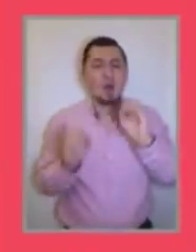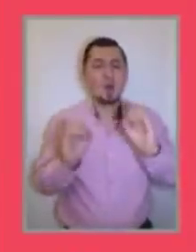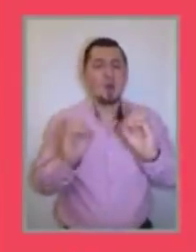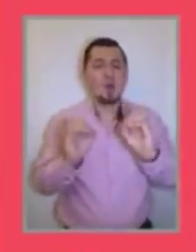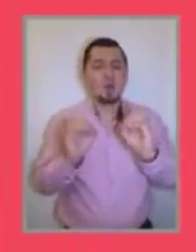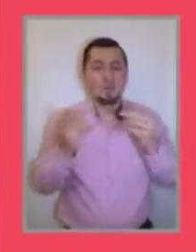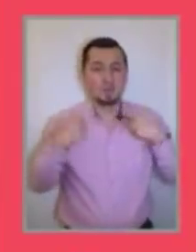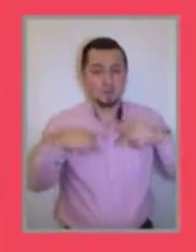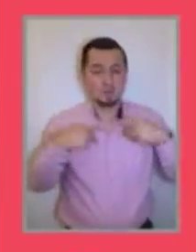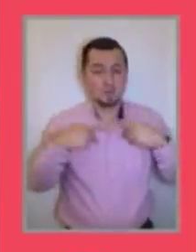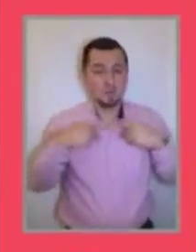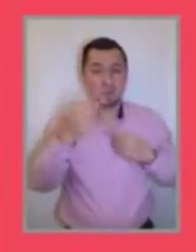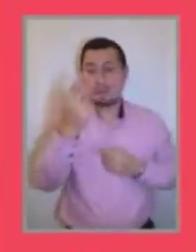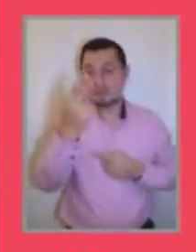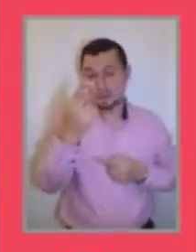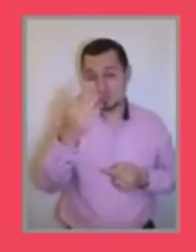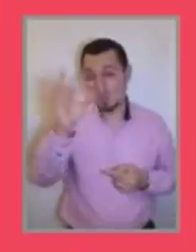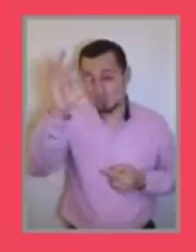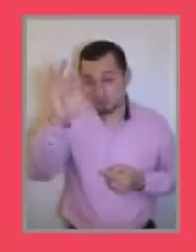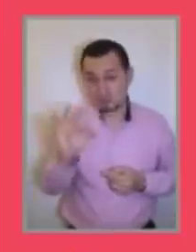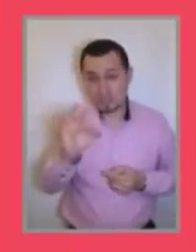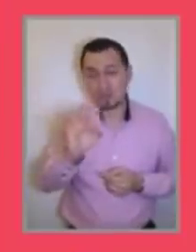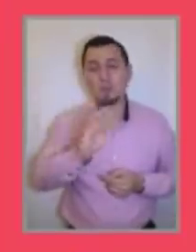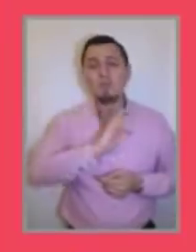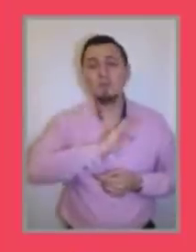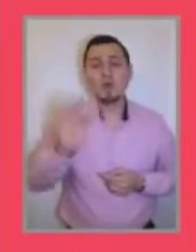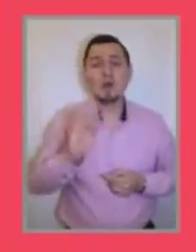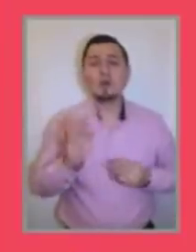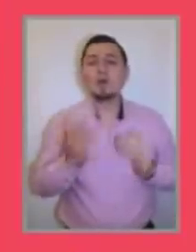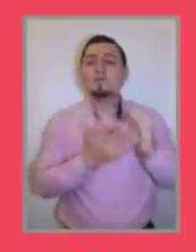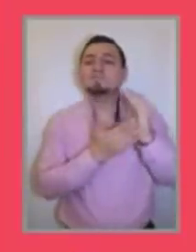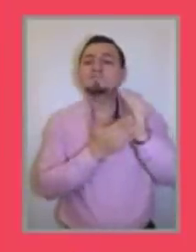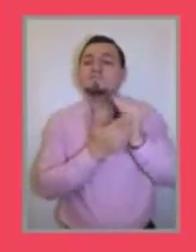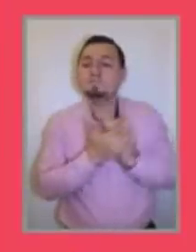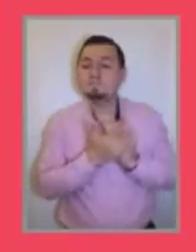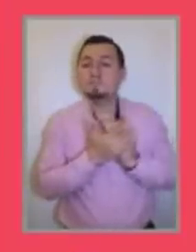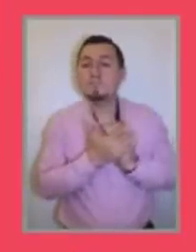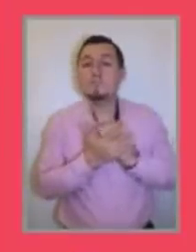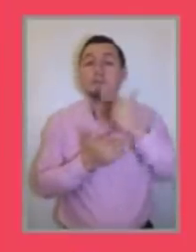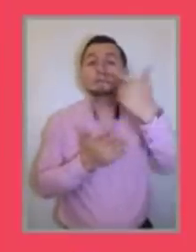estima que un 25% puede reducir esa capacidad de aprendizaje en tan solo